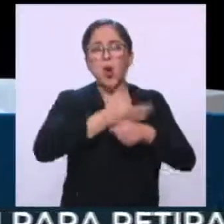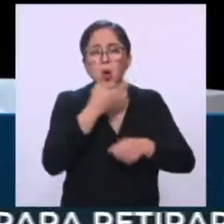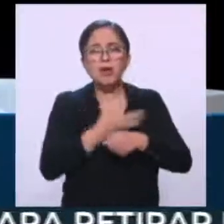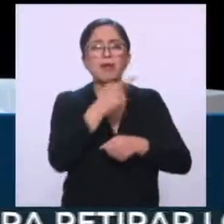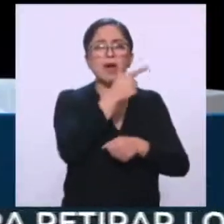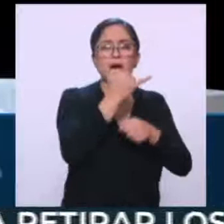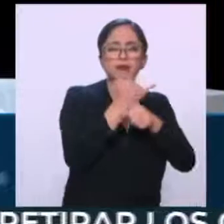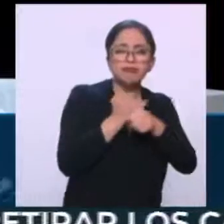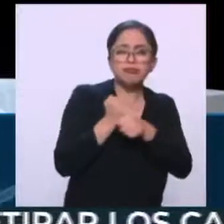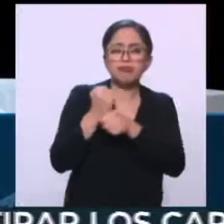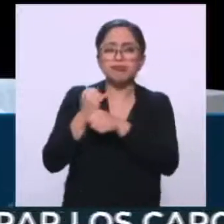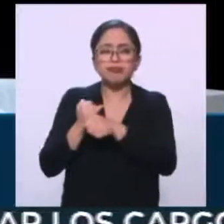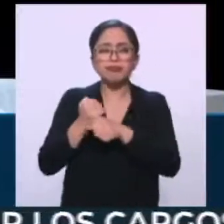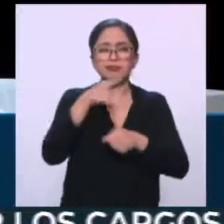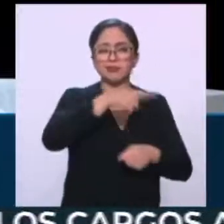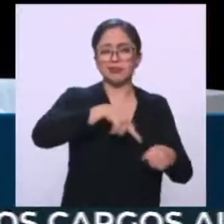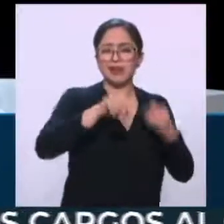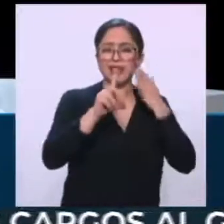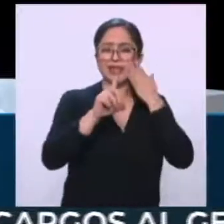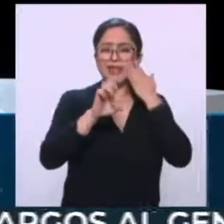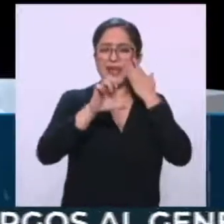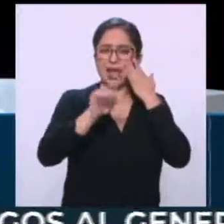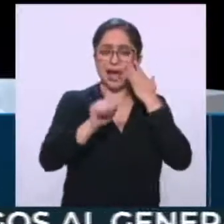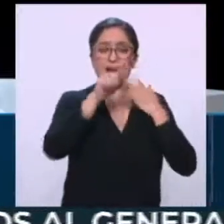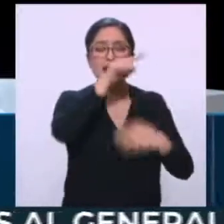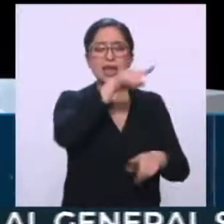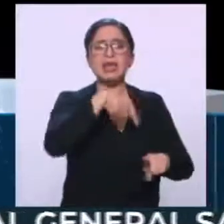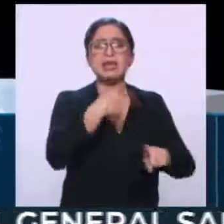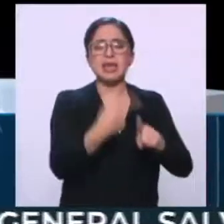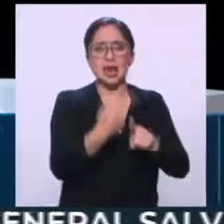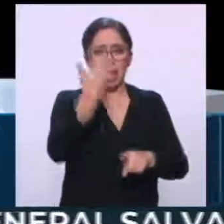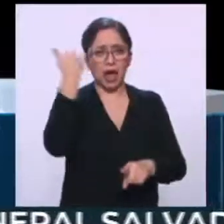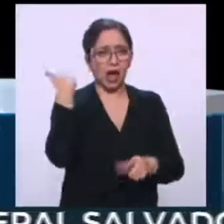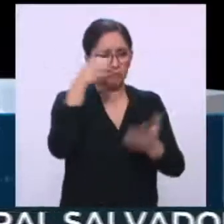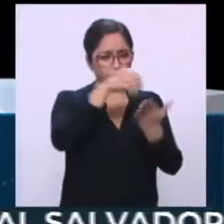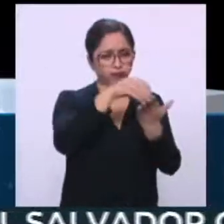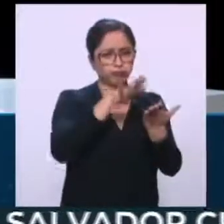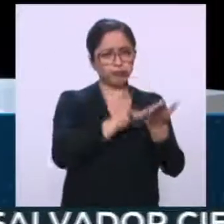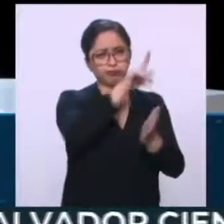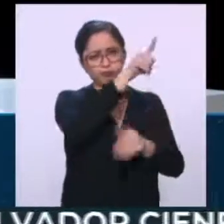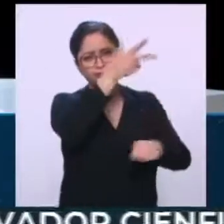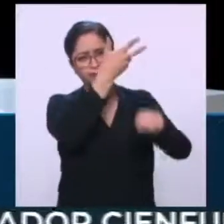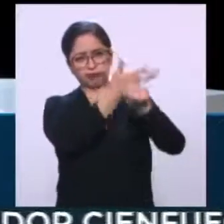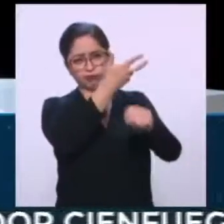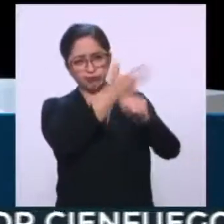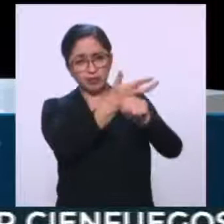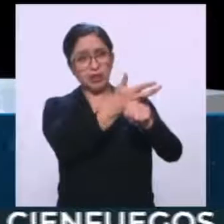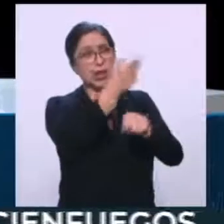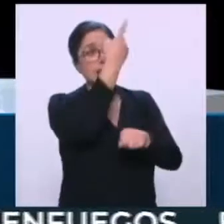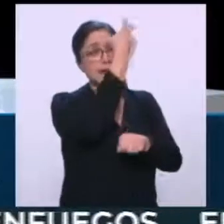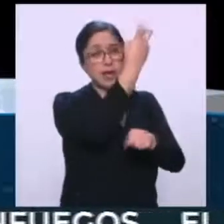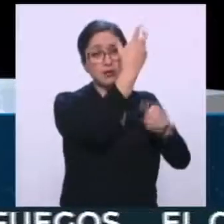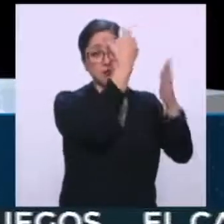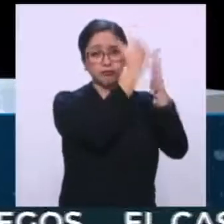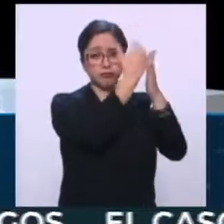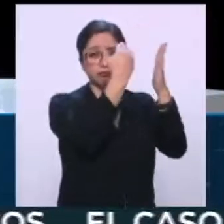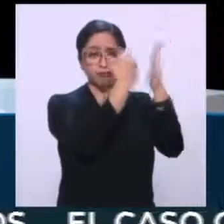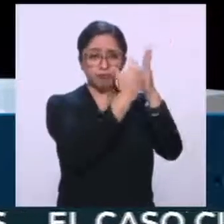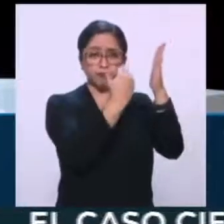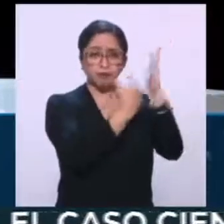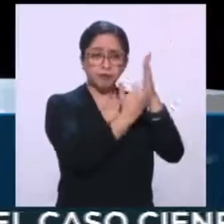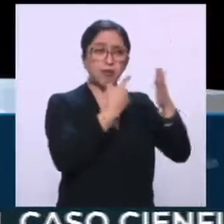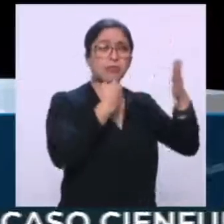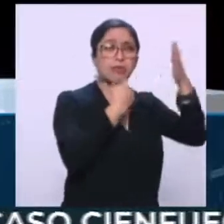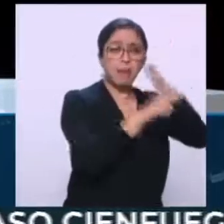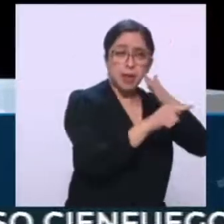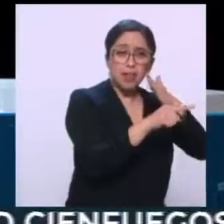los delitos que se le imputaban a Salvador Cienfuegos en Estados Unidos no proceden en México, de tal forma que